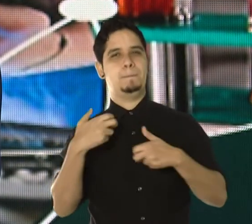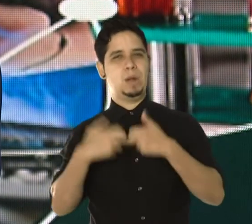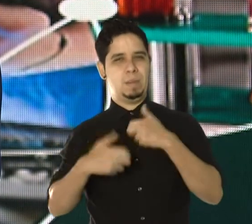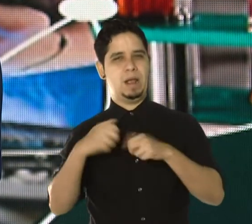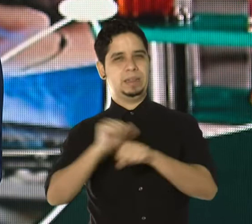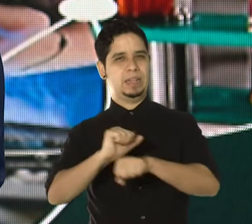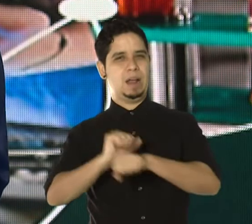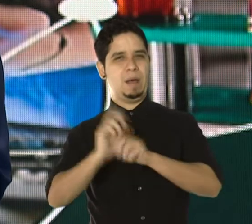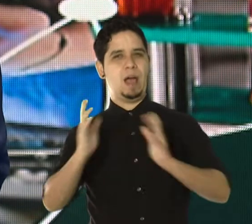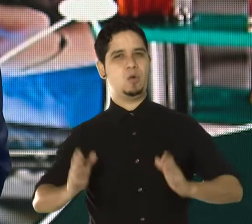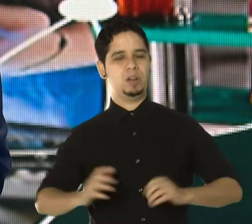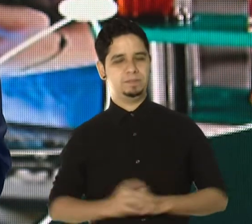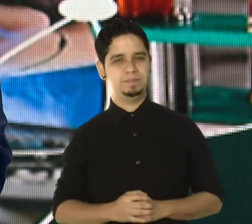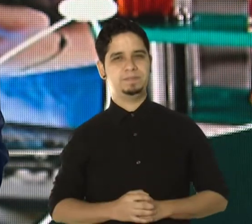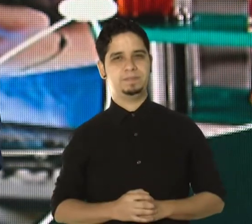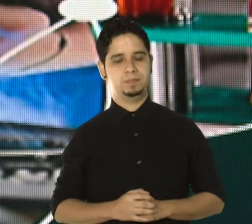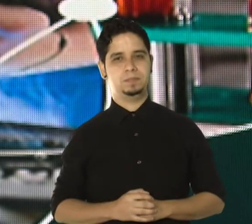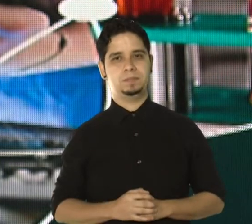Para tener